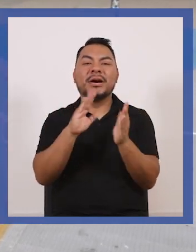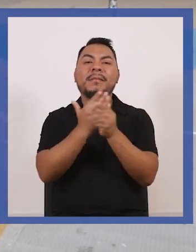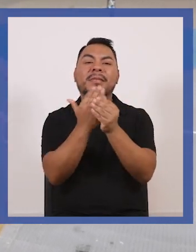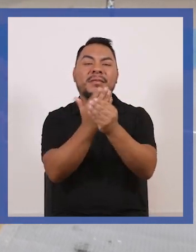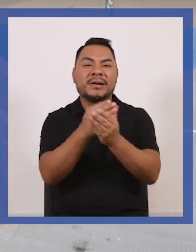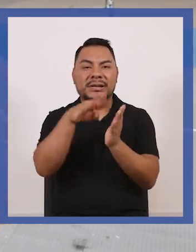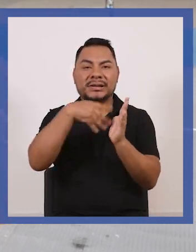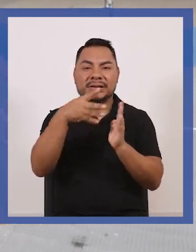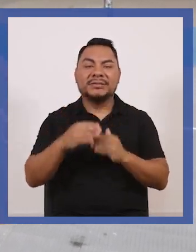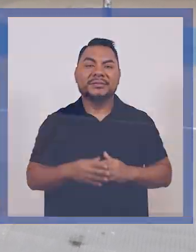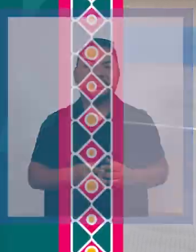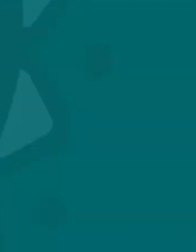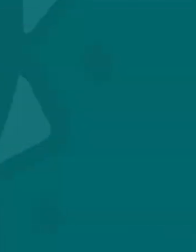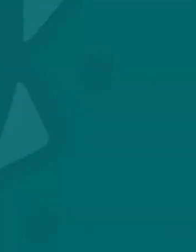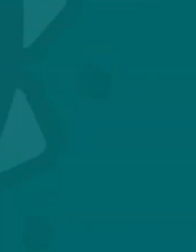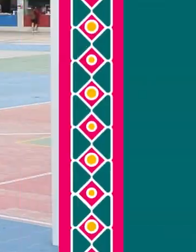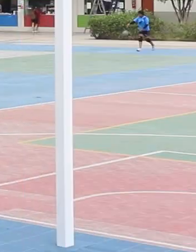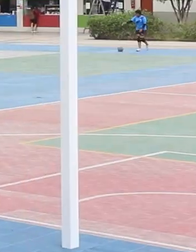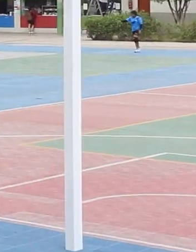biblioteca y Agenda Bicentenario